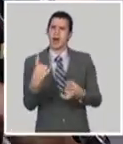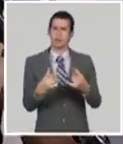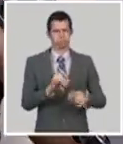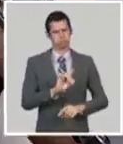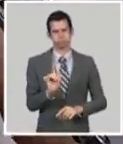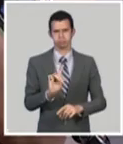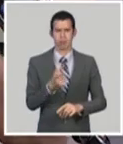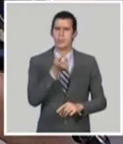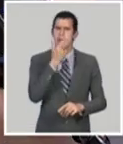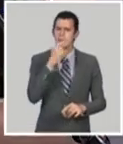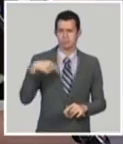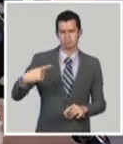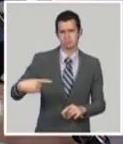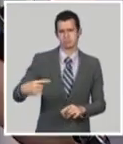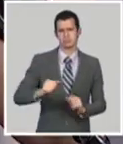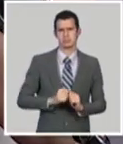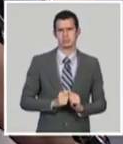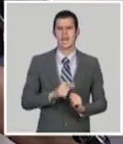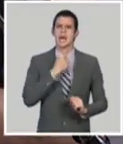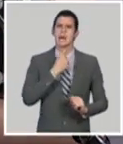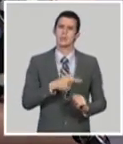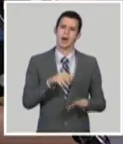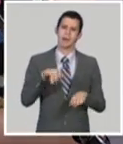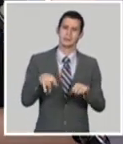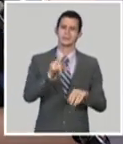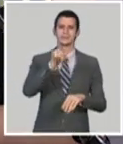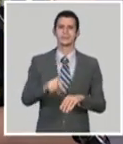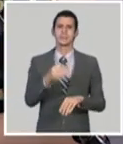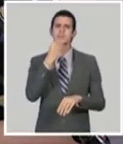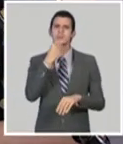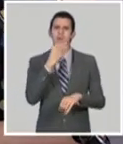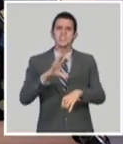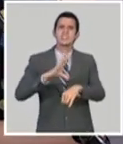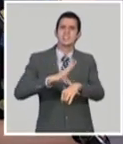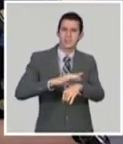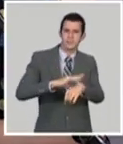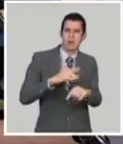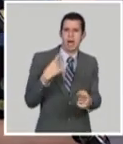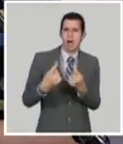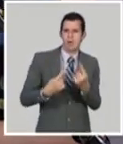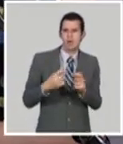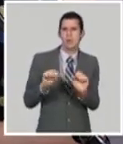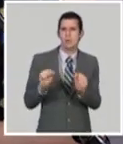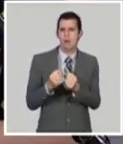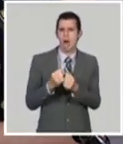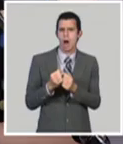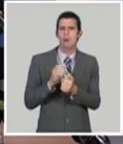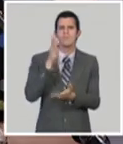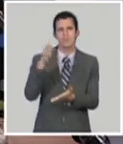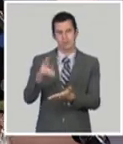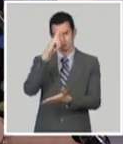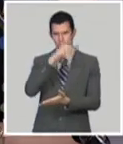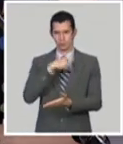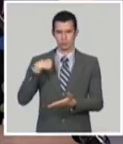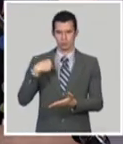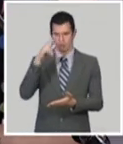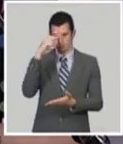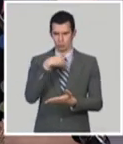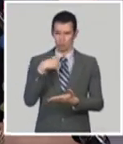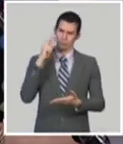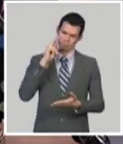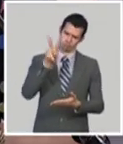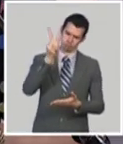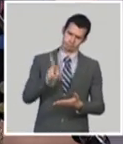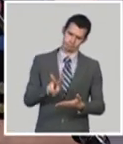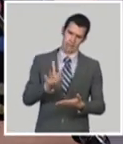que pueden ser de tres semanas de cuatro semanas seis semanas se hizo una revisión